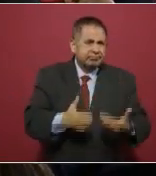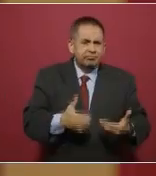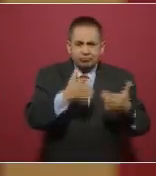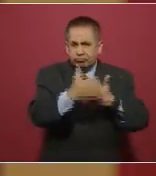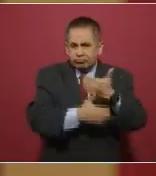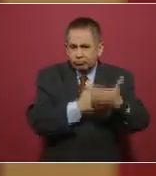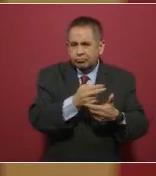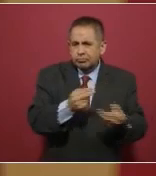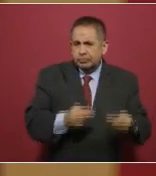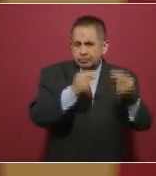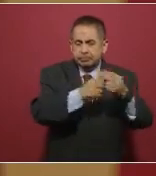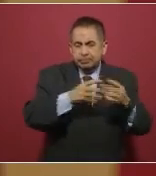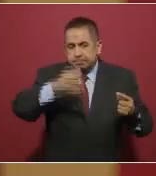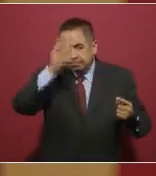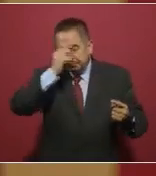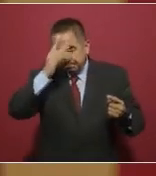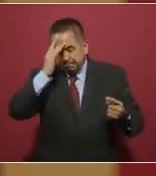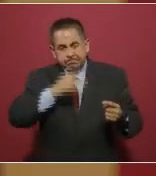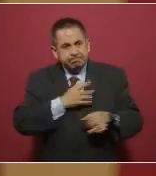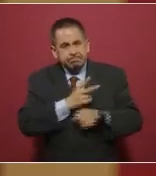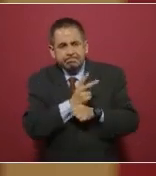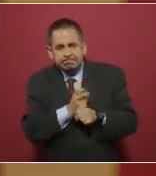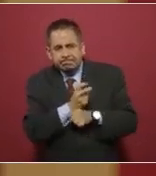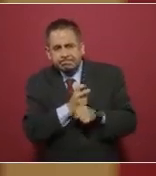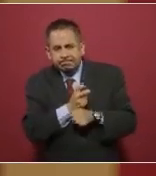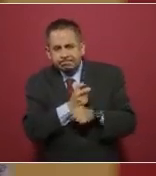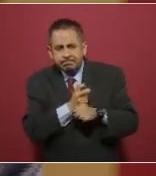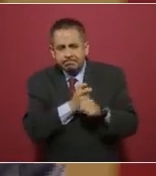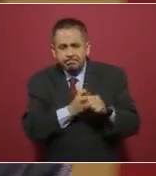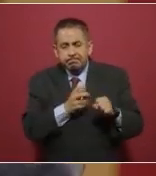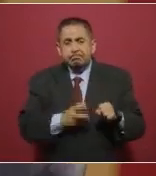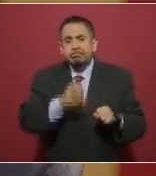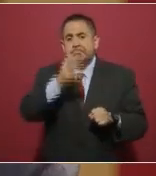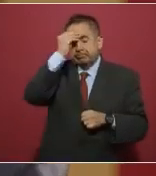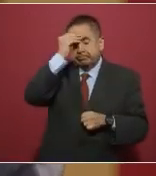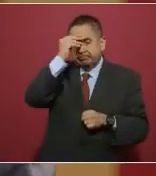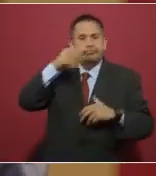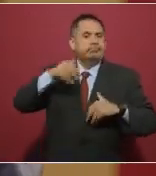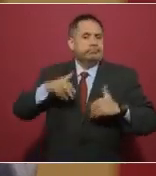comercios. Para este programa tenemos